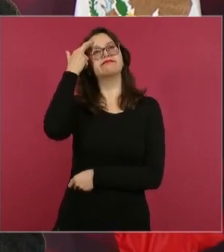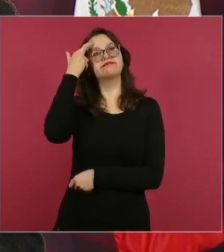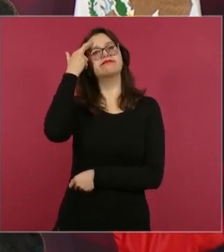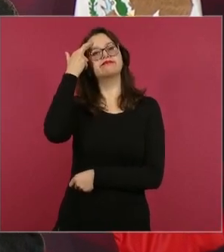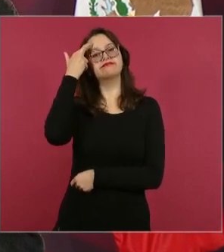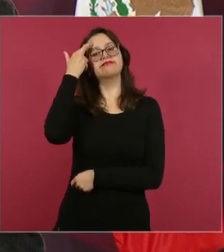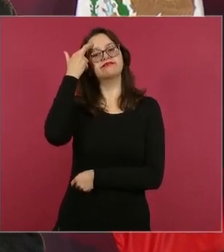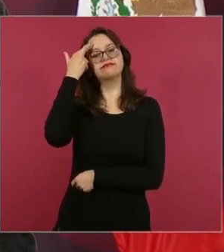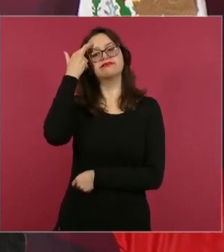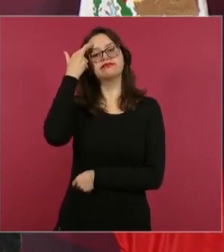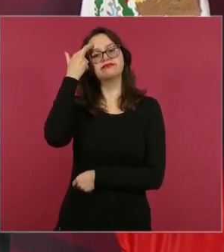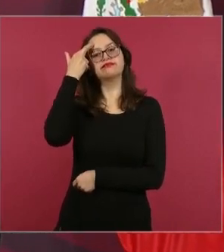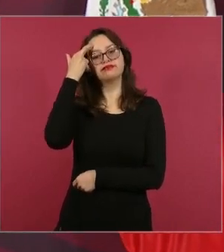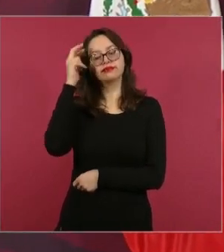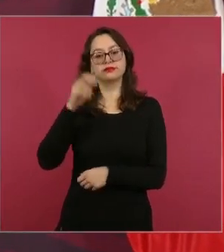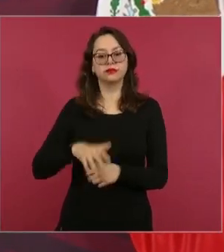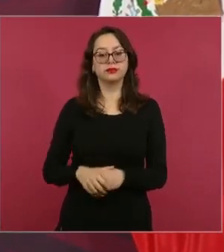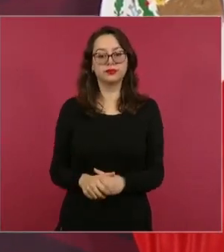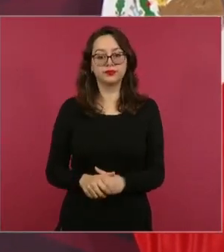difuntos